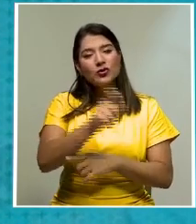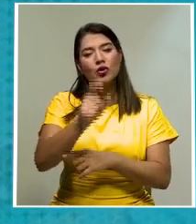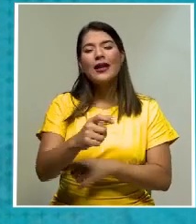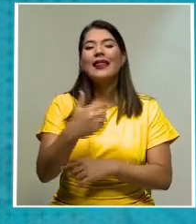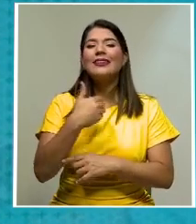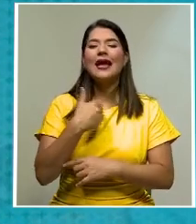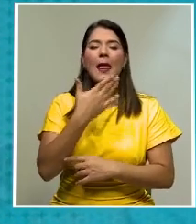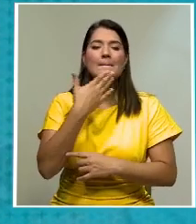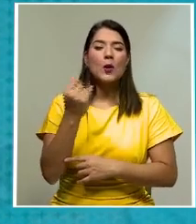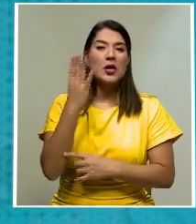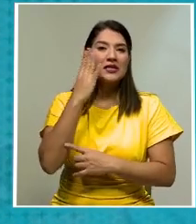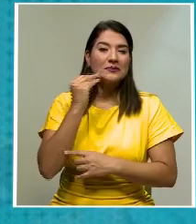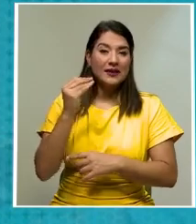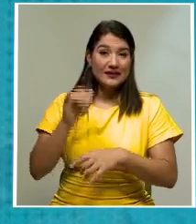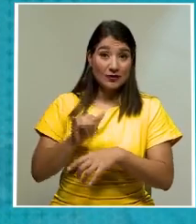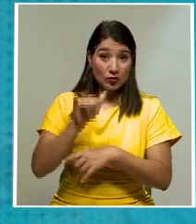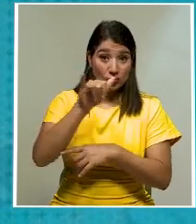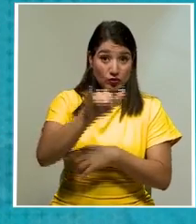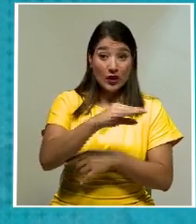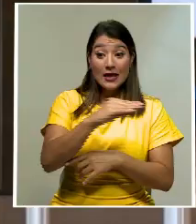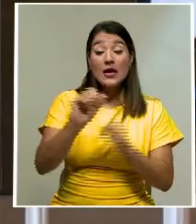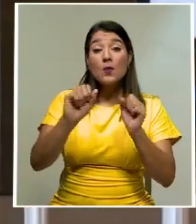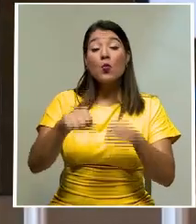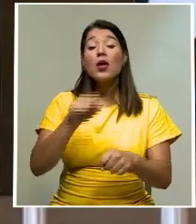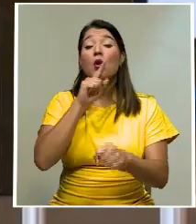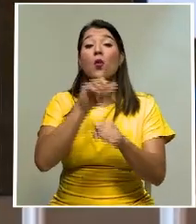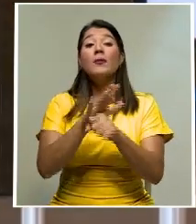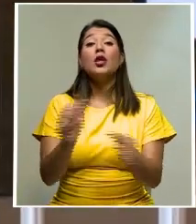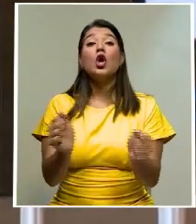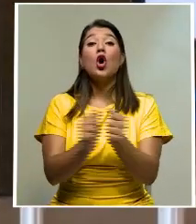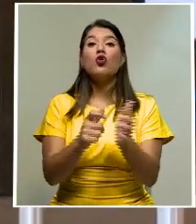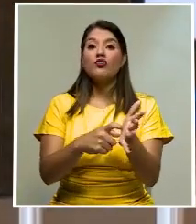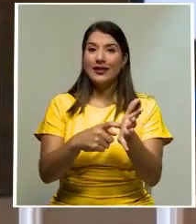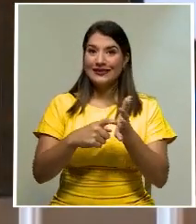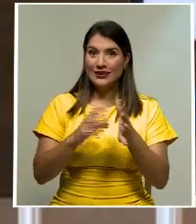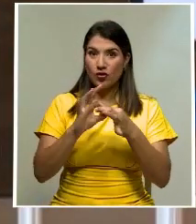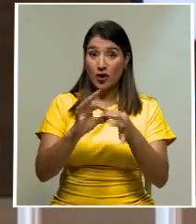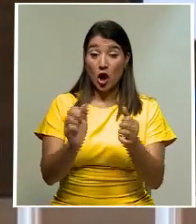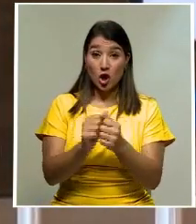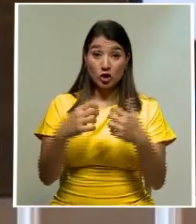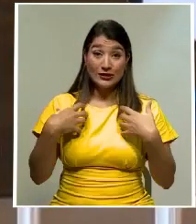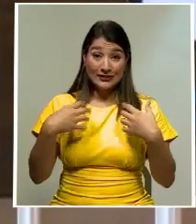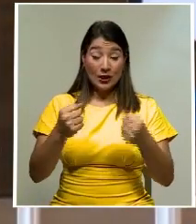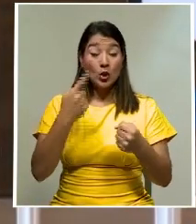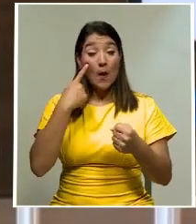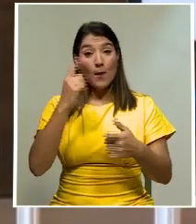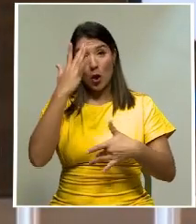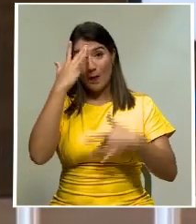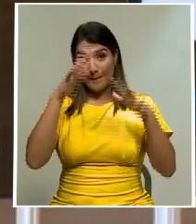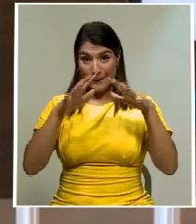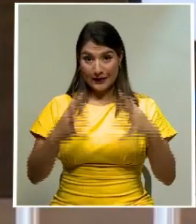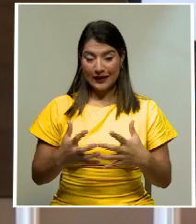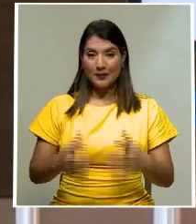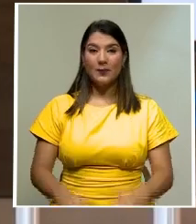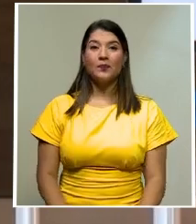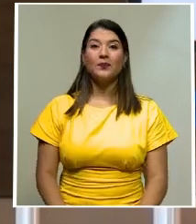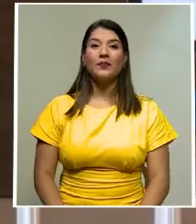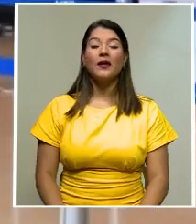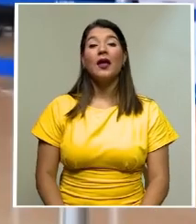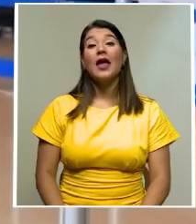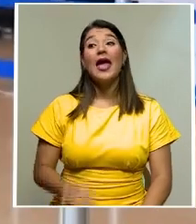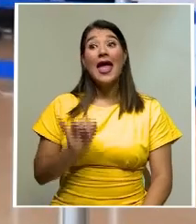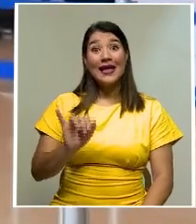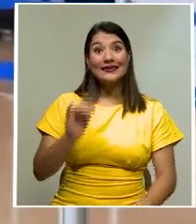las necesidades y siguiendo los requisitos sanitarios que demanda el contexto de la pandemia existente. La facilitación